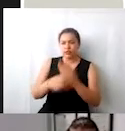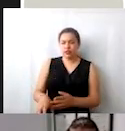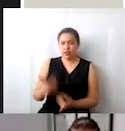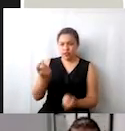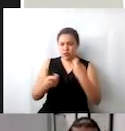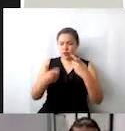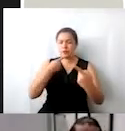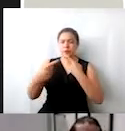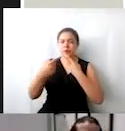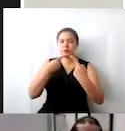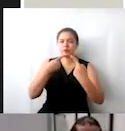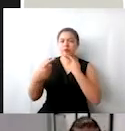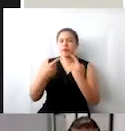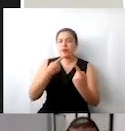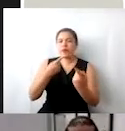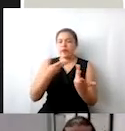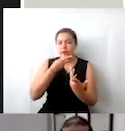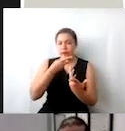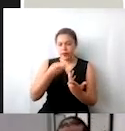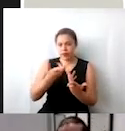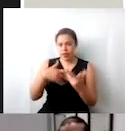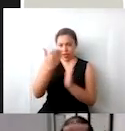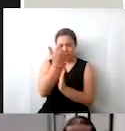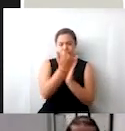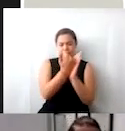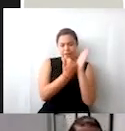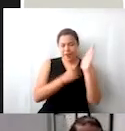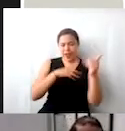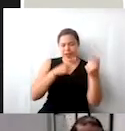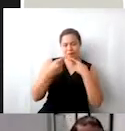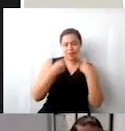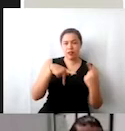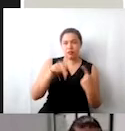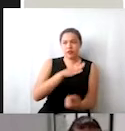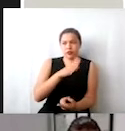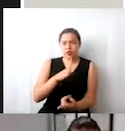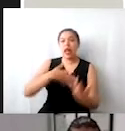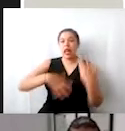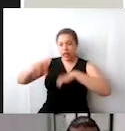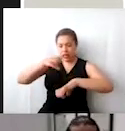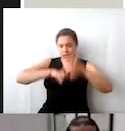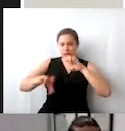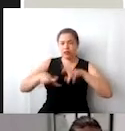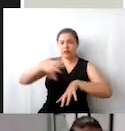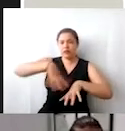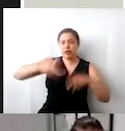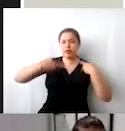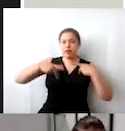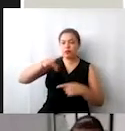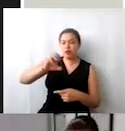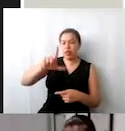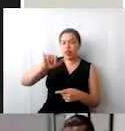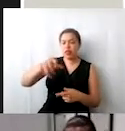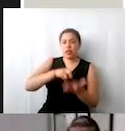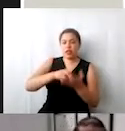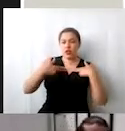discusiones donde se dicen que ya cada vez menos, pero sí se dicen, bueno, es que las empresas, las sociedades, personas morales no tienen derechos humanos